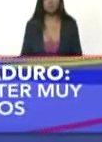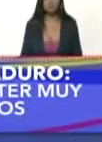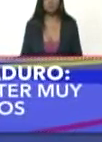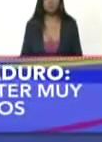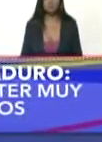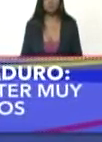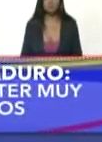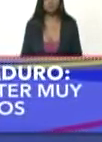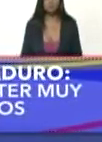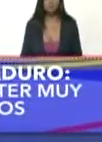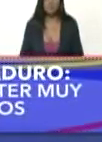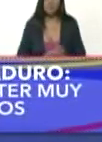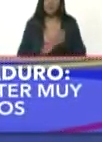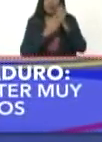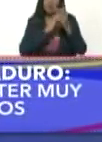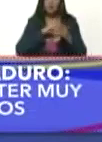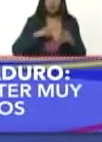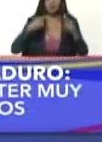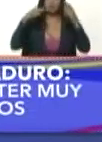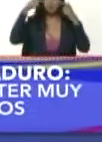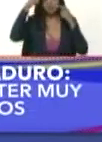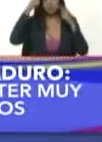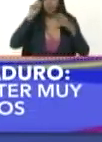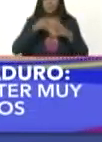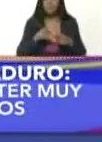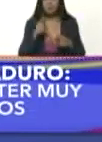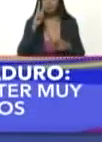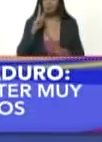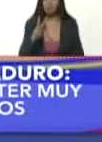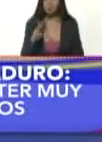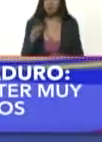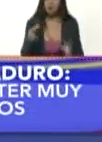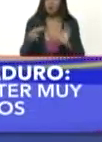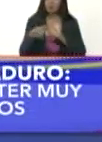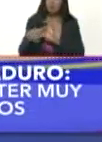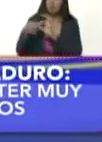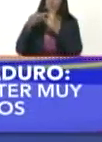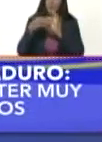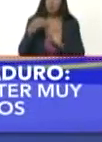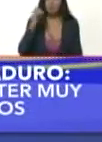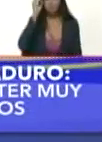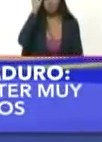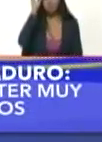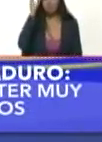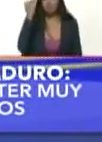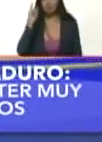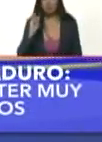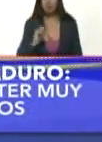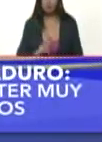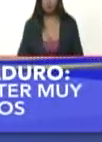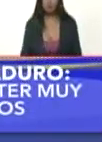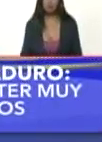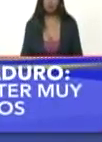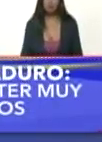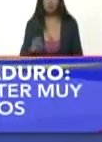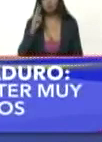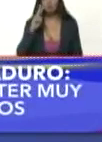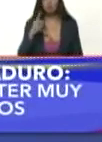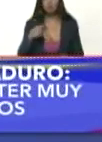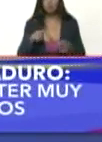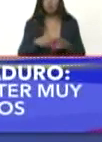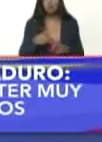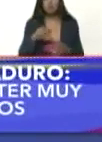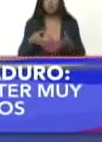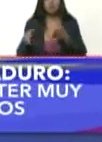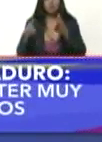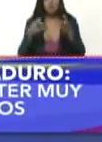en el legado de nuestro comandante Chávez, cuando uno ve la coherencia y la capacidad, uno dice, este es el